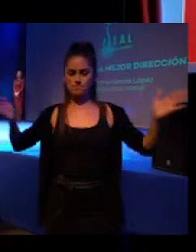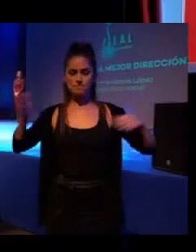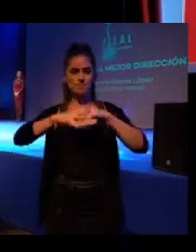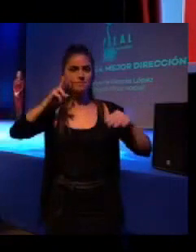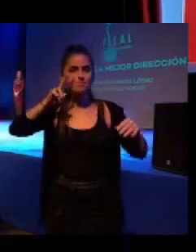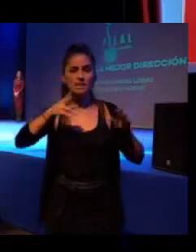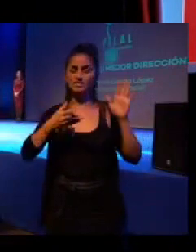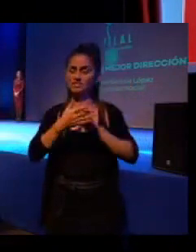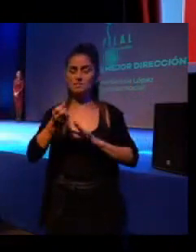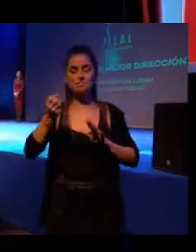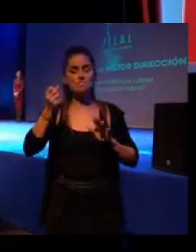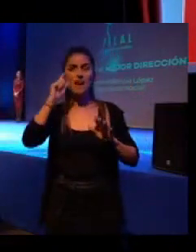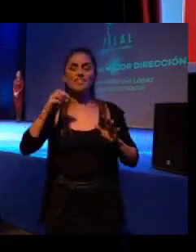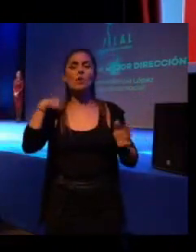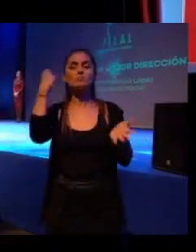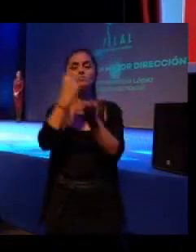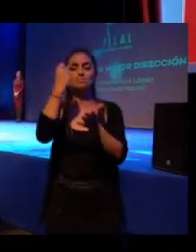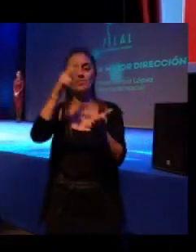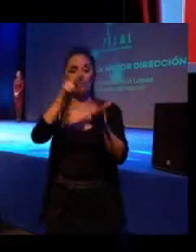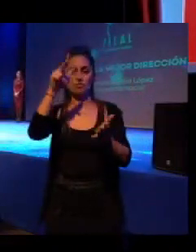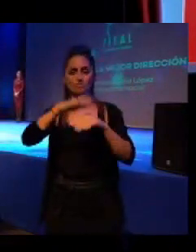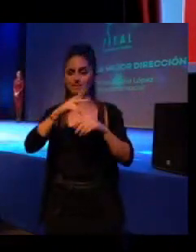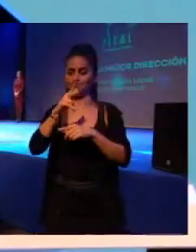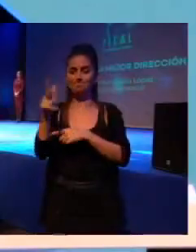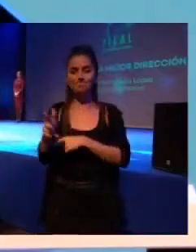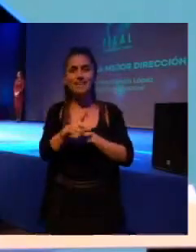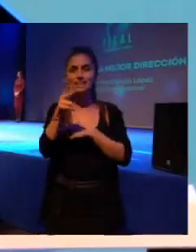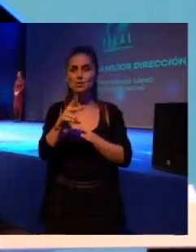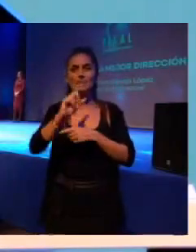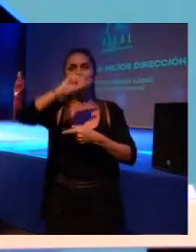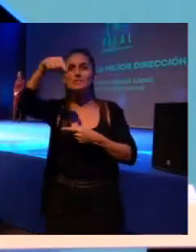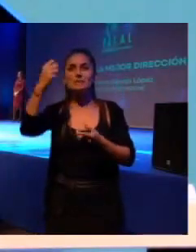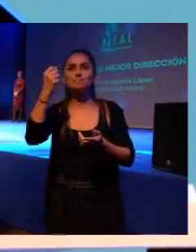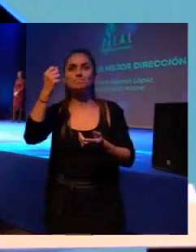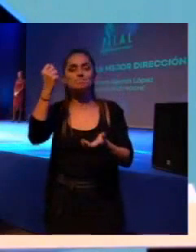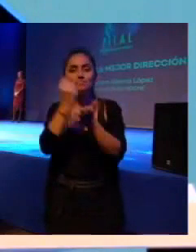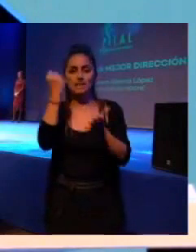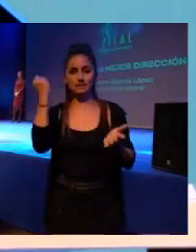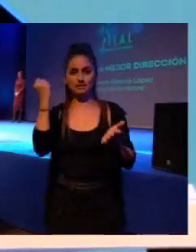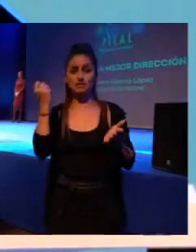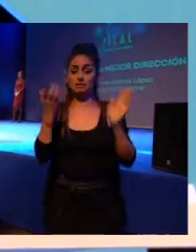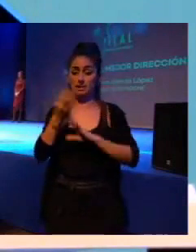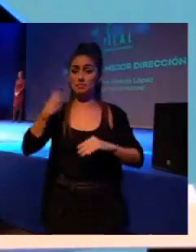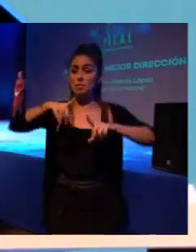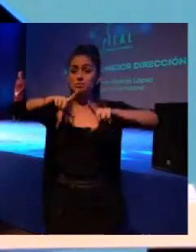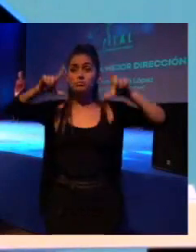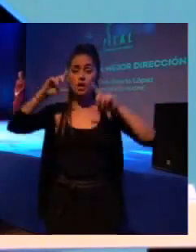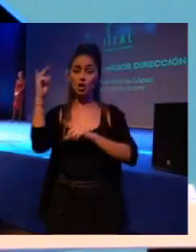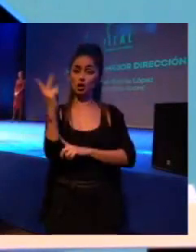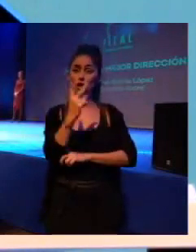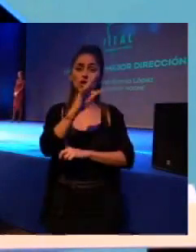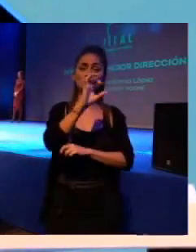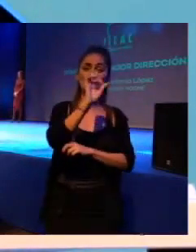¿no?, después de hacer una película de este tipo, ¿no? Y entre estas personas están Tony y Nasser, los protagonistas, los actores